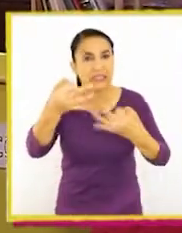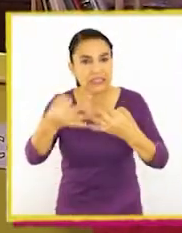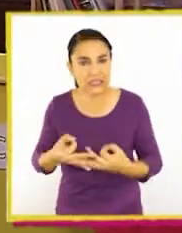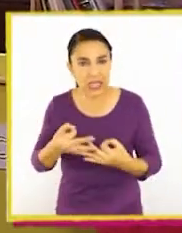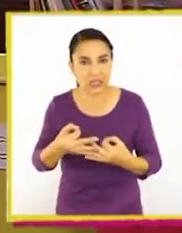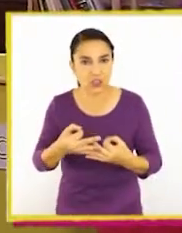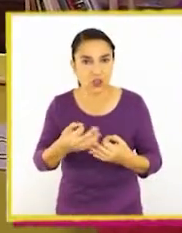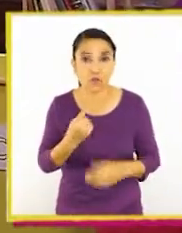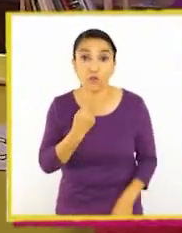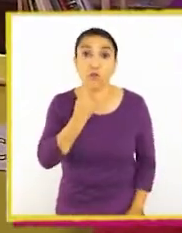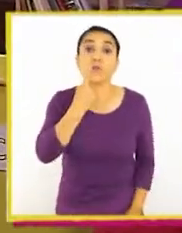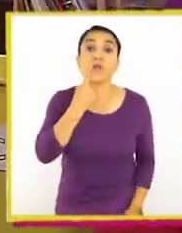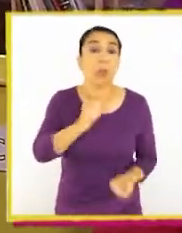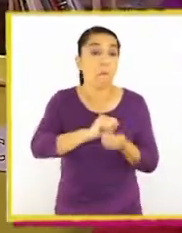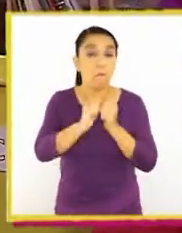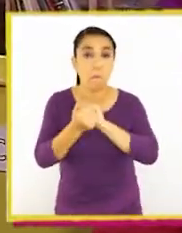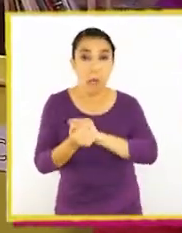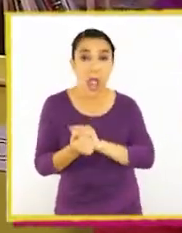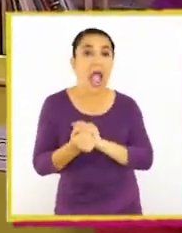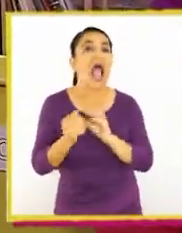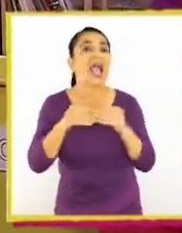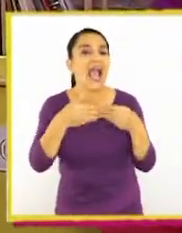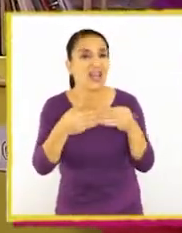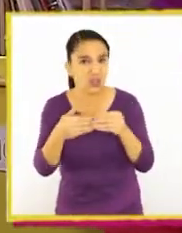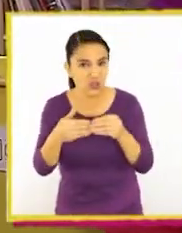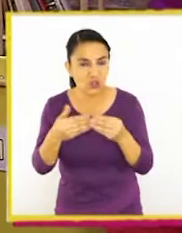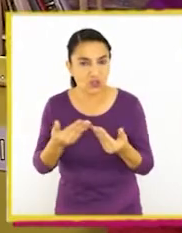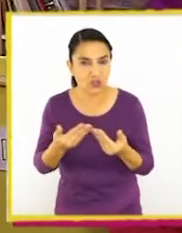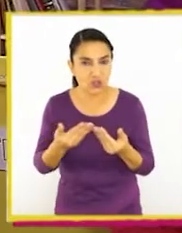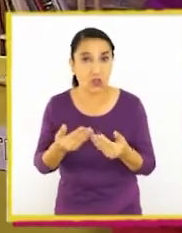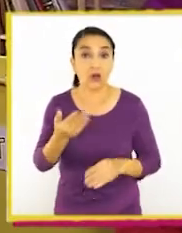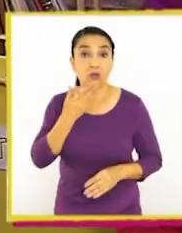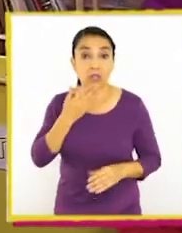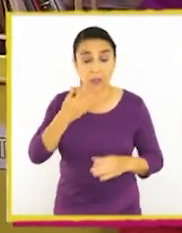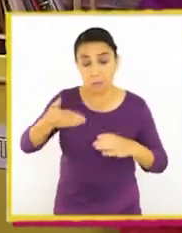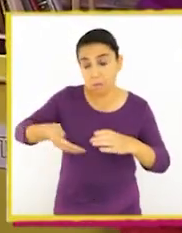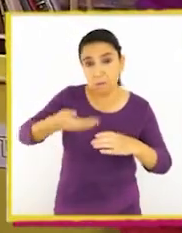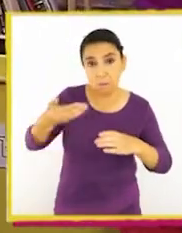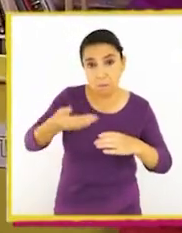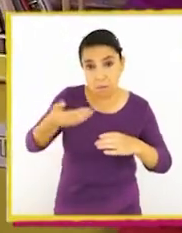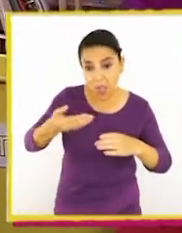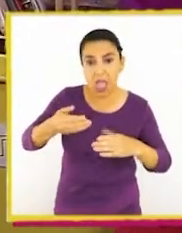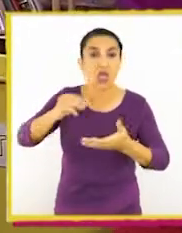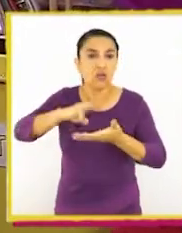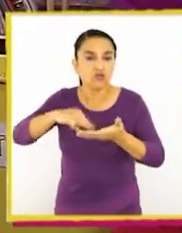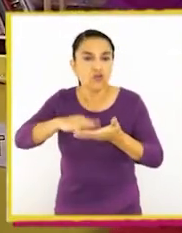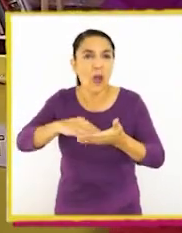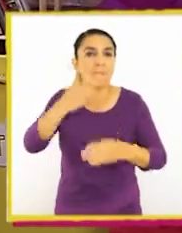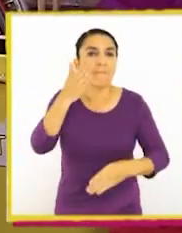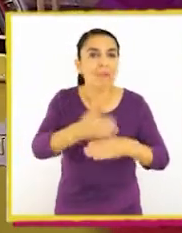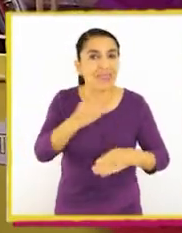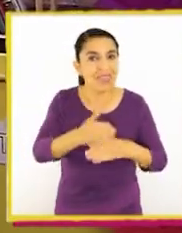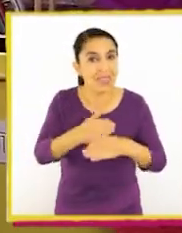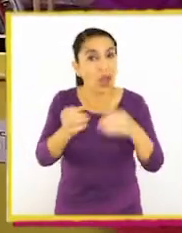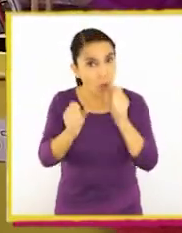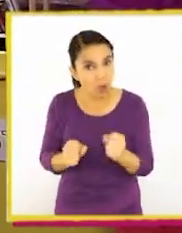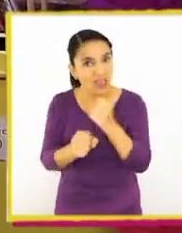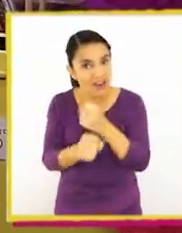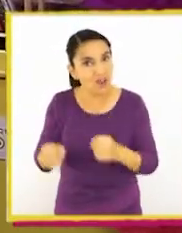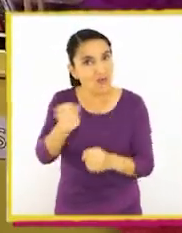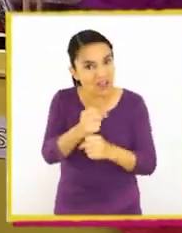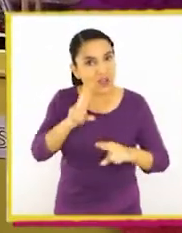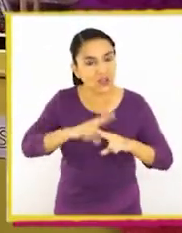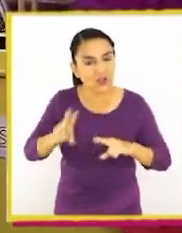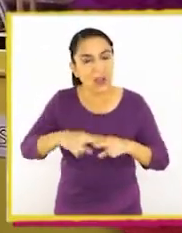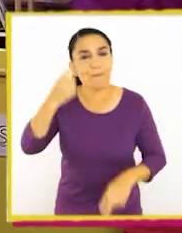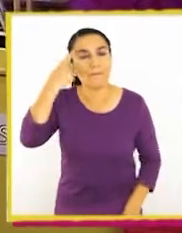¡exacto! Las bombillas de cartón o los utensilios de madera. Este reemplazo puede ser una solución. Sin